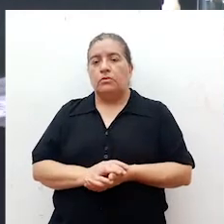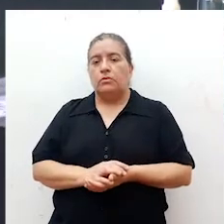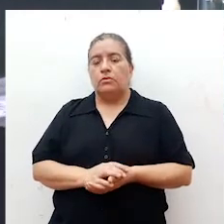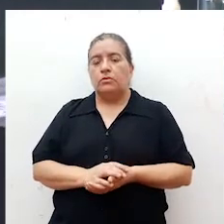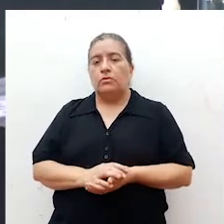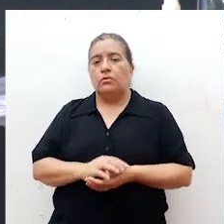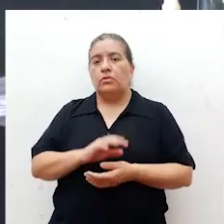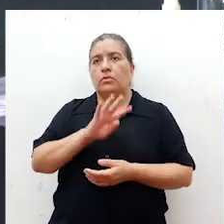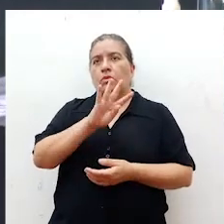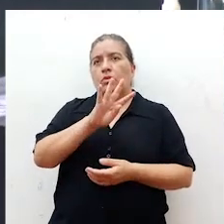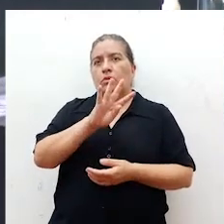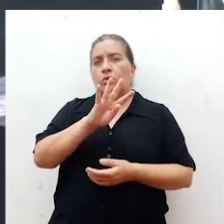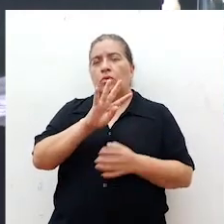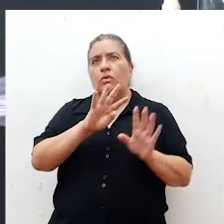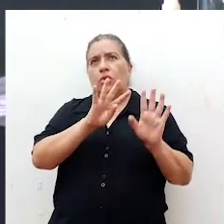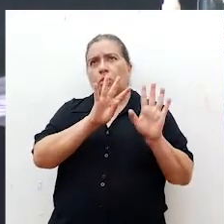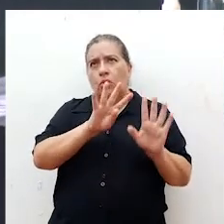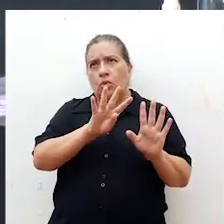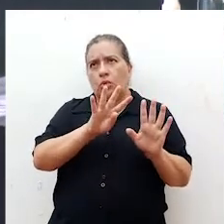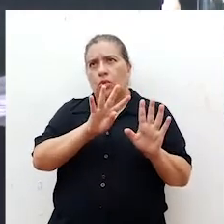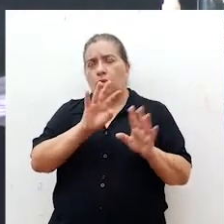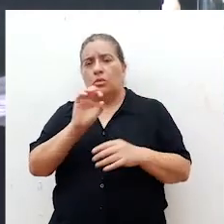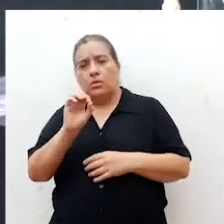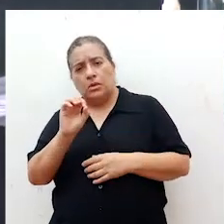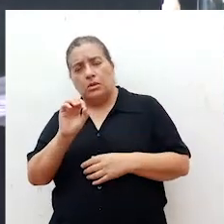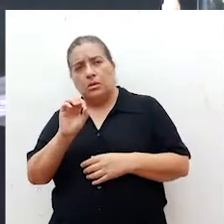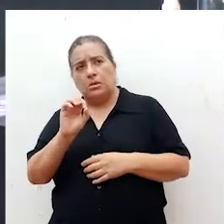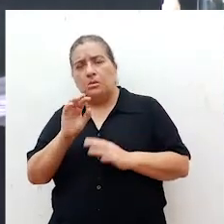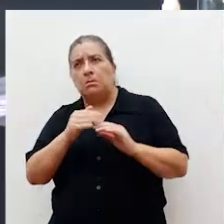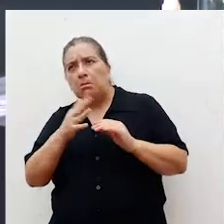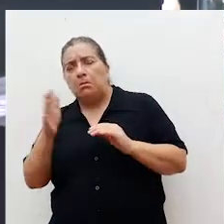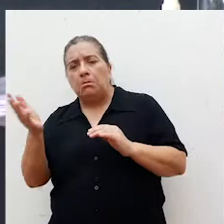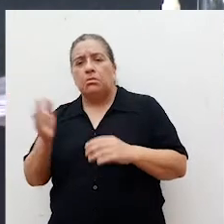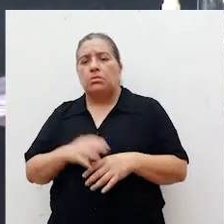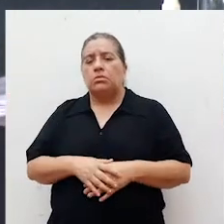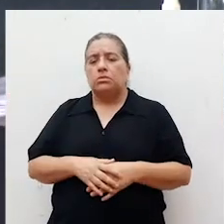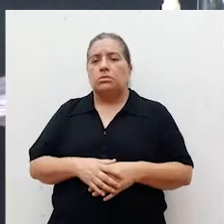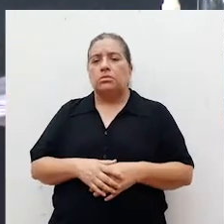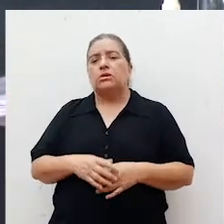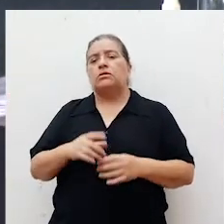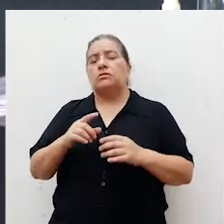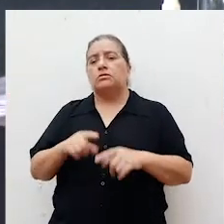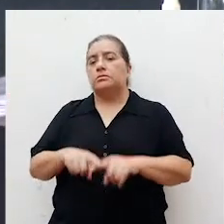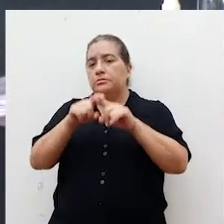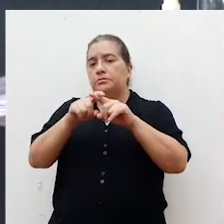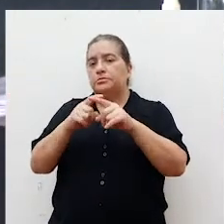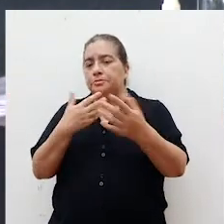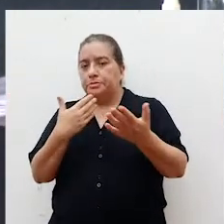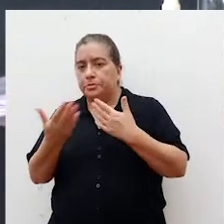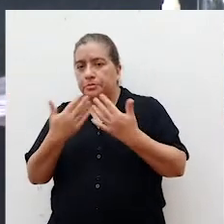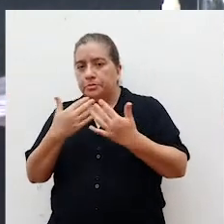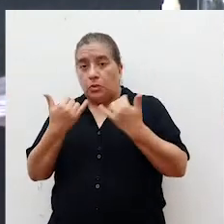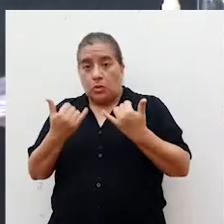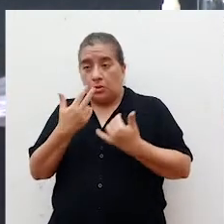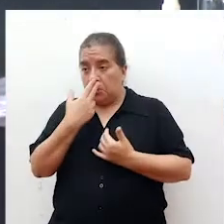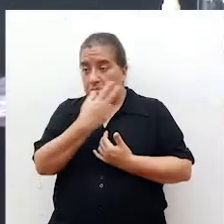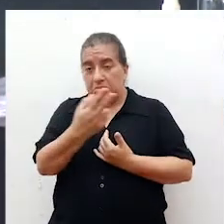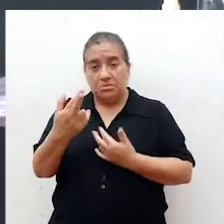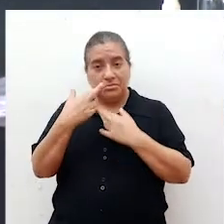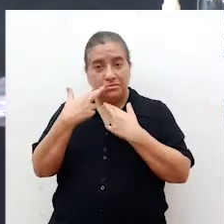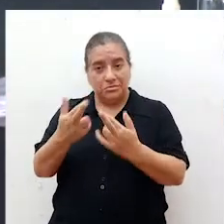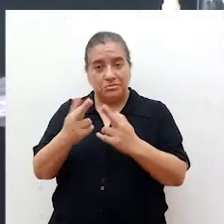fueron desatendidos, de los cuales 90 y tantos estaban en una situación, en una instancia de